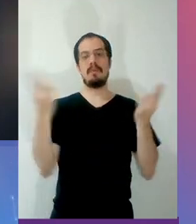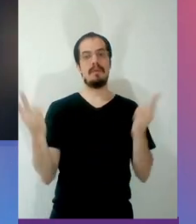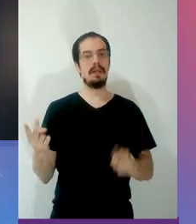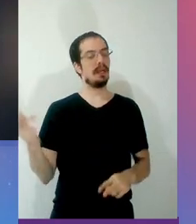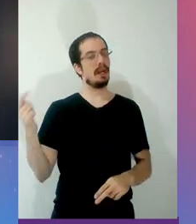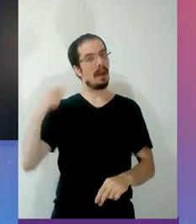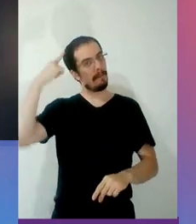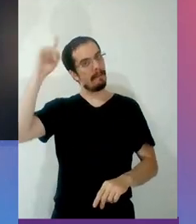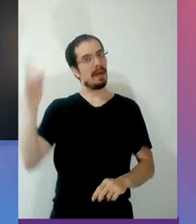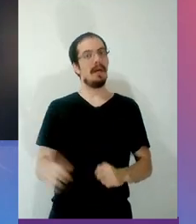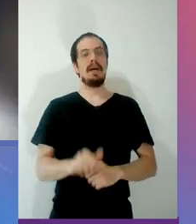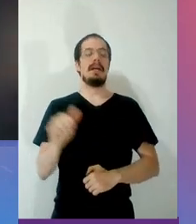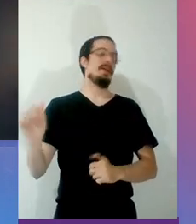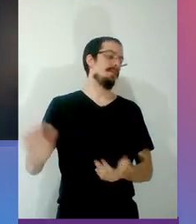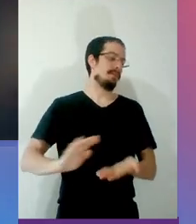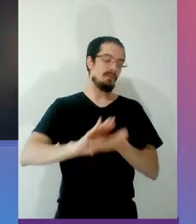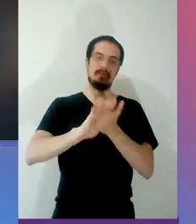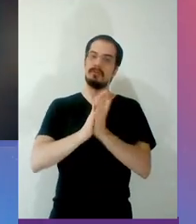en Santiago, ¿ya?